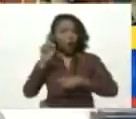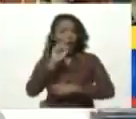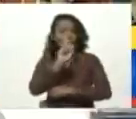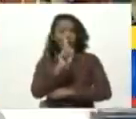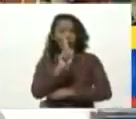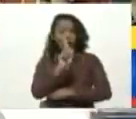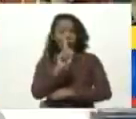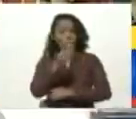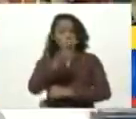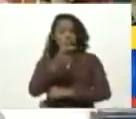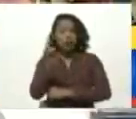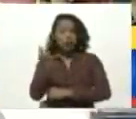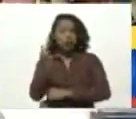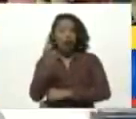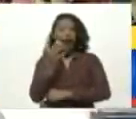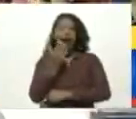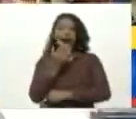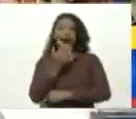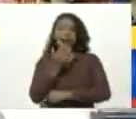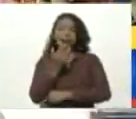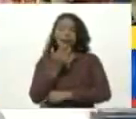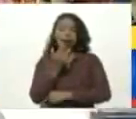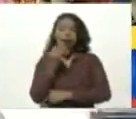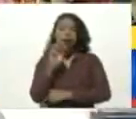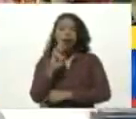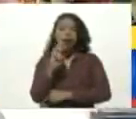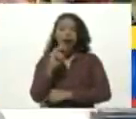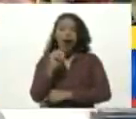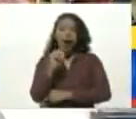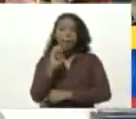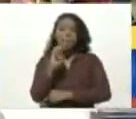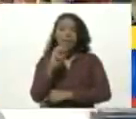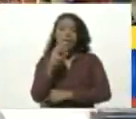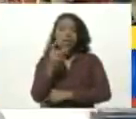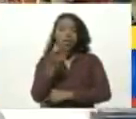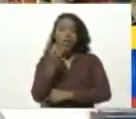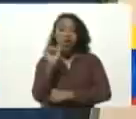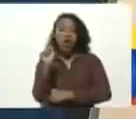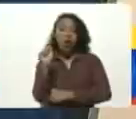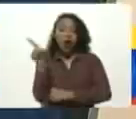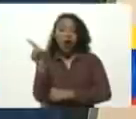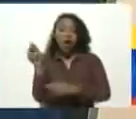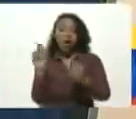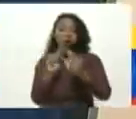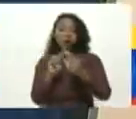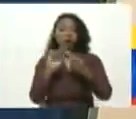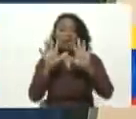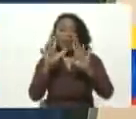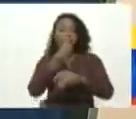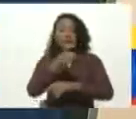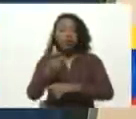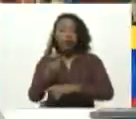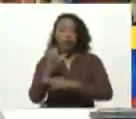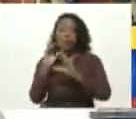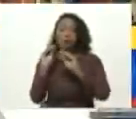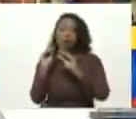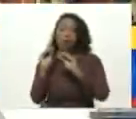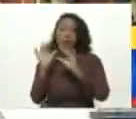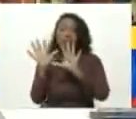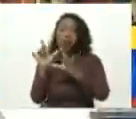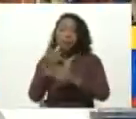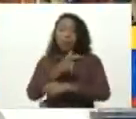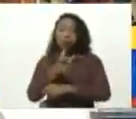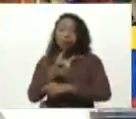persona, por ejemplo, el Remigio Ceballos, consigue 10 personas, conversa con las 10 personas,